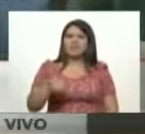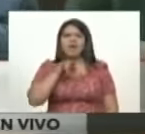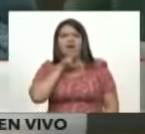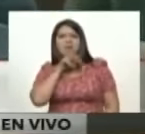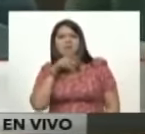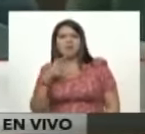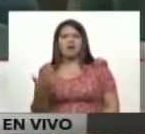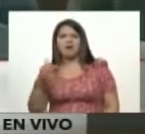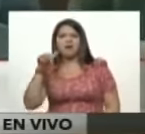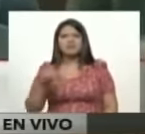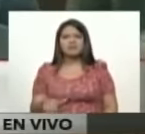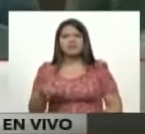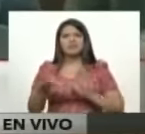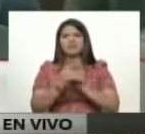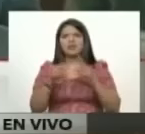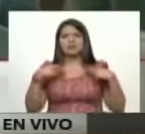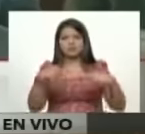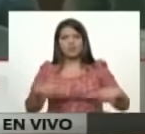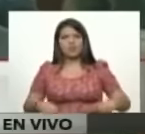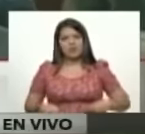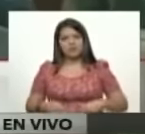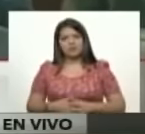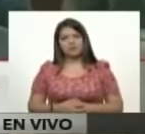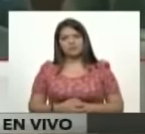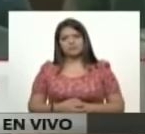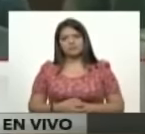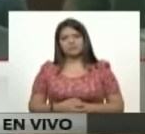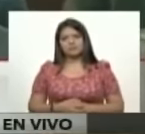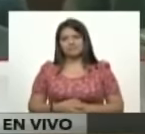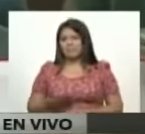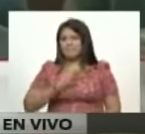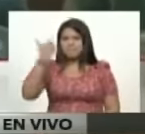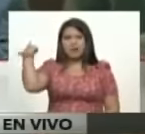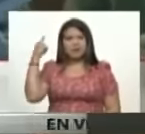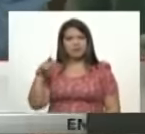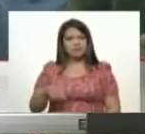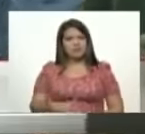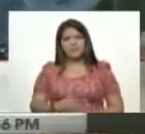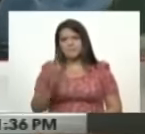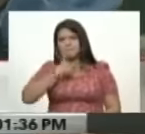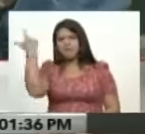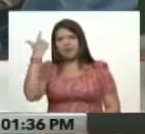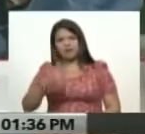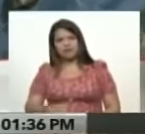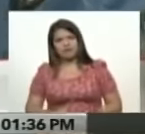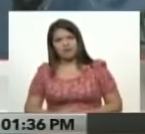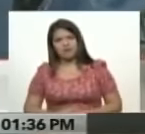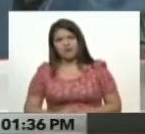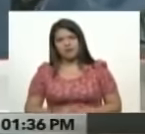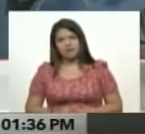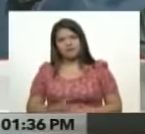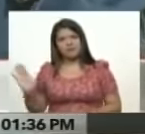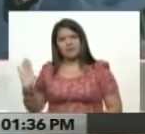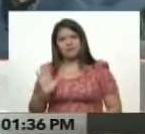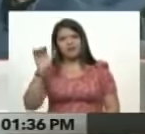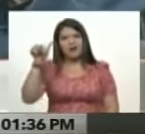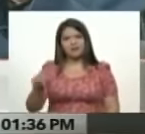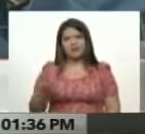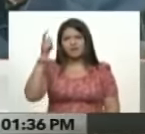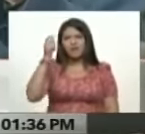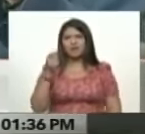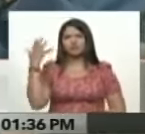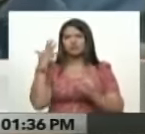Venir a hablar aquí de derechos humanos, pena debería de darles a ustedes de venir a hablar en este recinto de